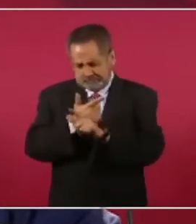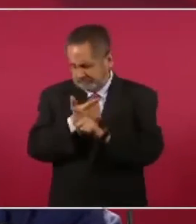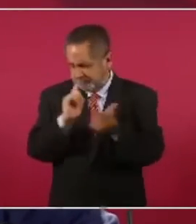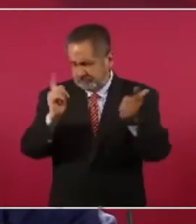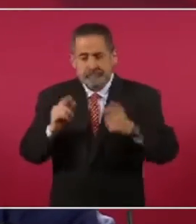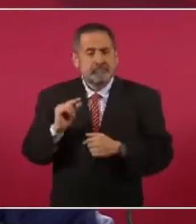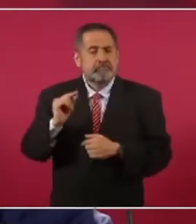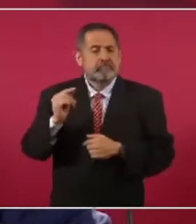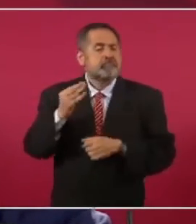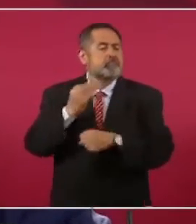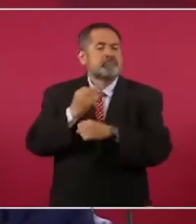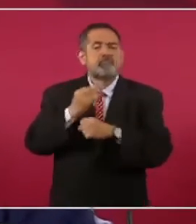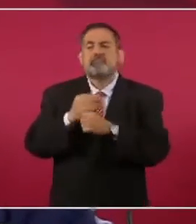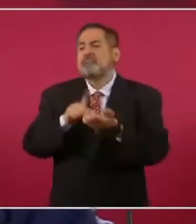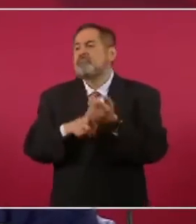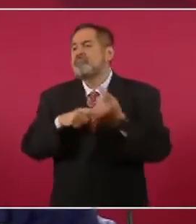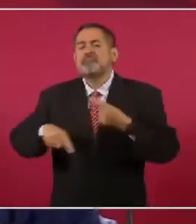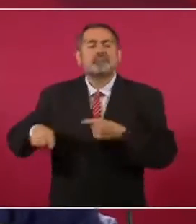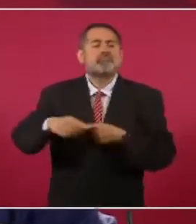ahora vivimos